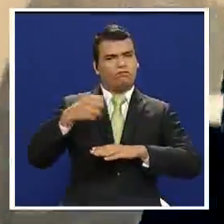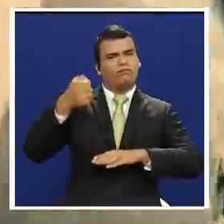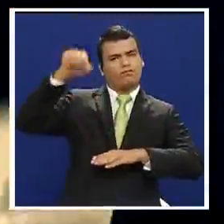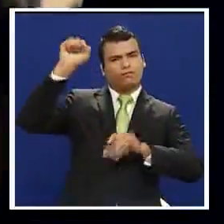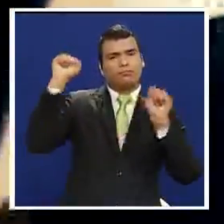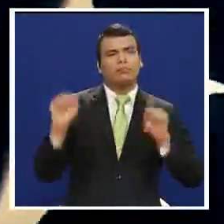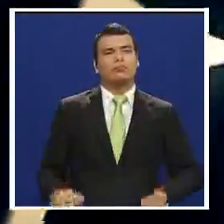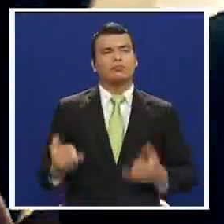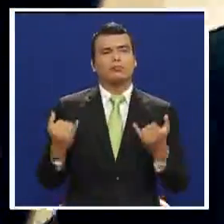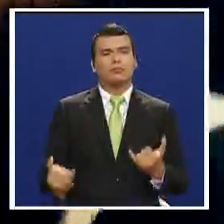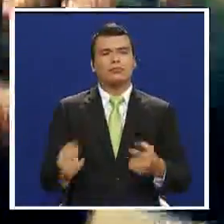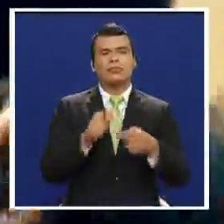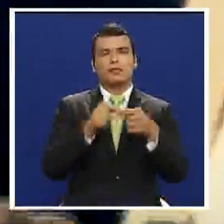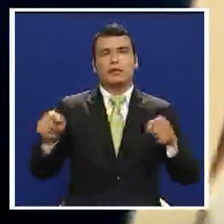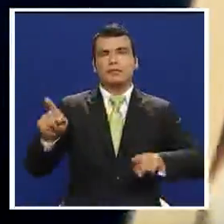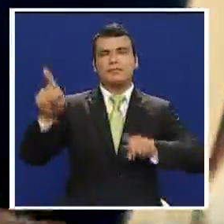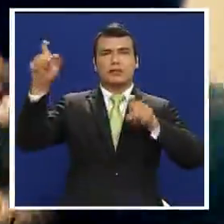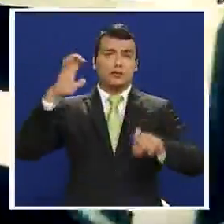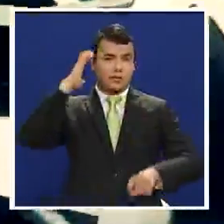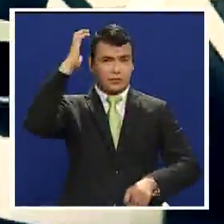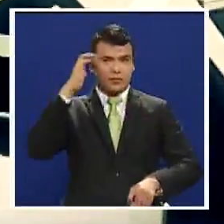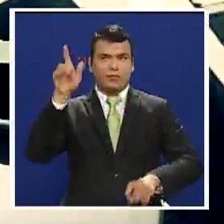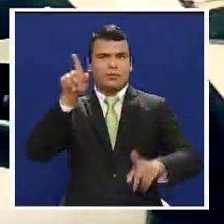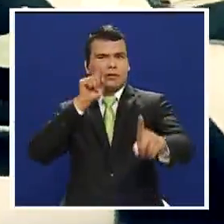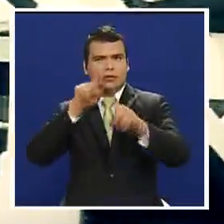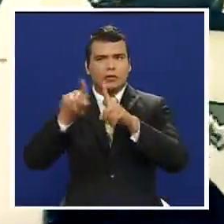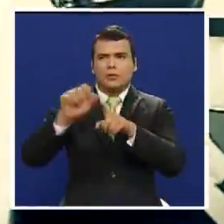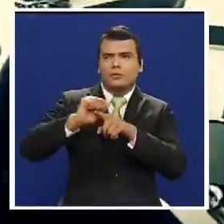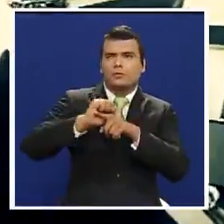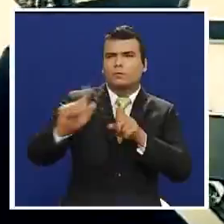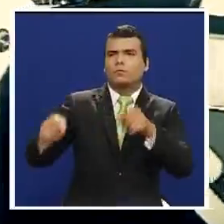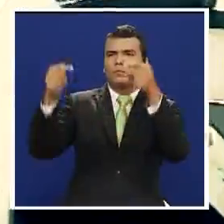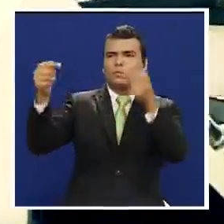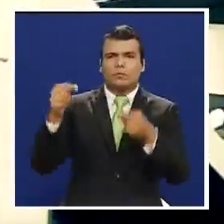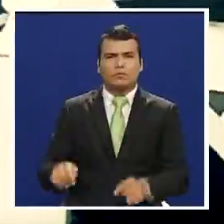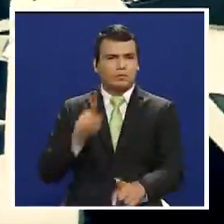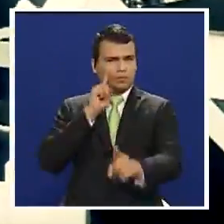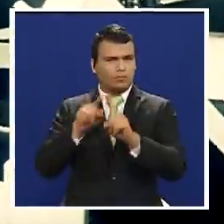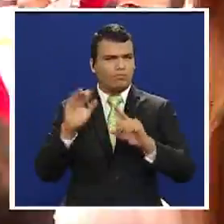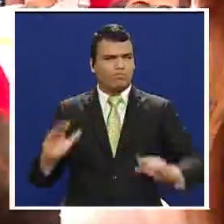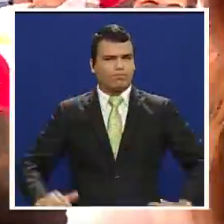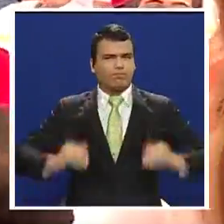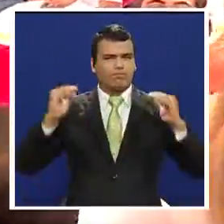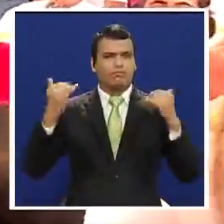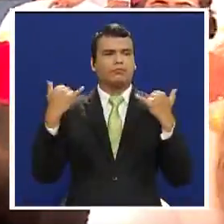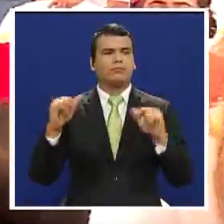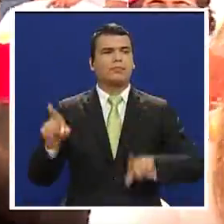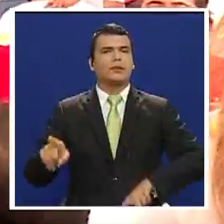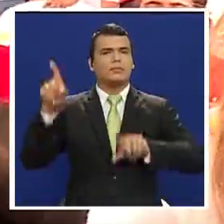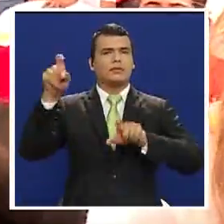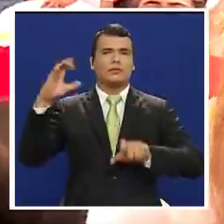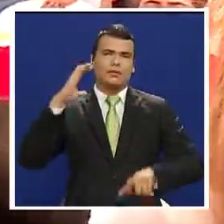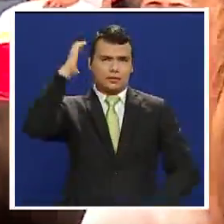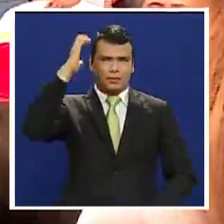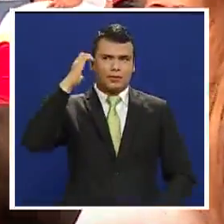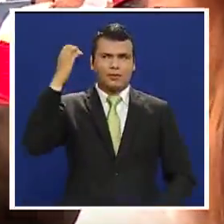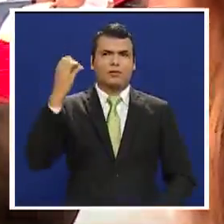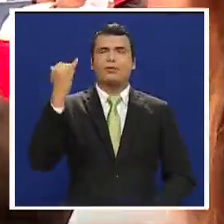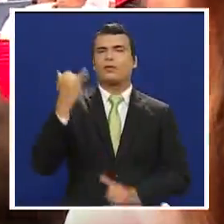abultada. Tenemos que hacer respetar la casa, sabemos que va a ser un partido difícil, pero gracias a Dios vamos adelante. Partido difícil, pero desde el principio queríamos